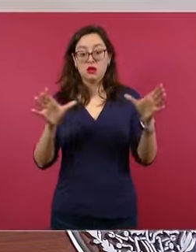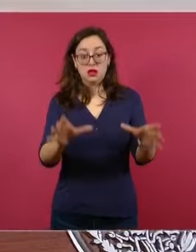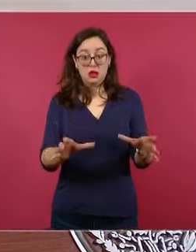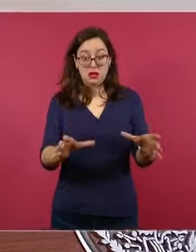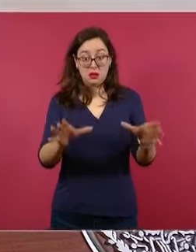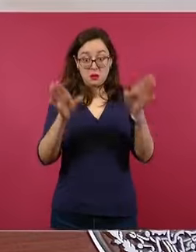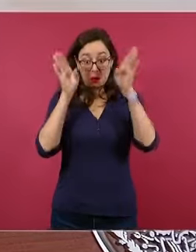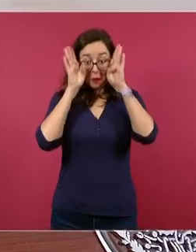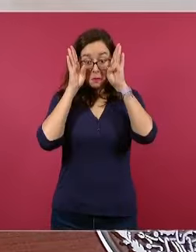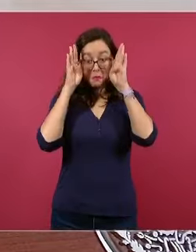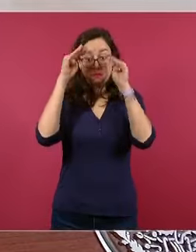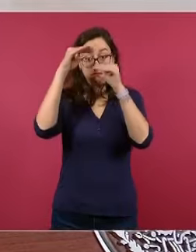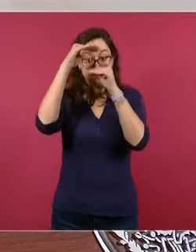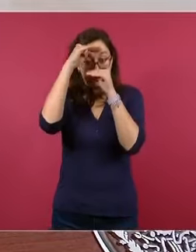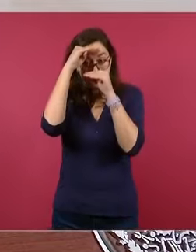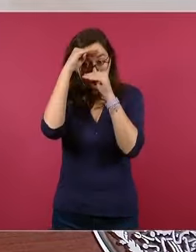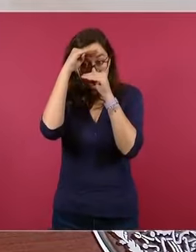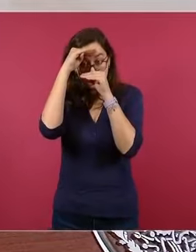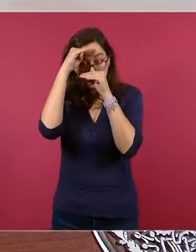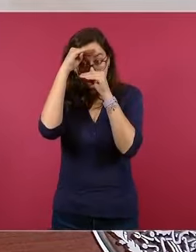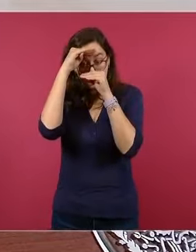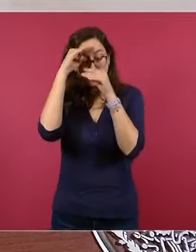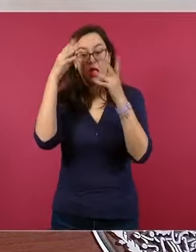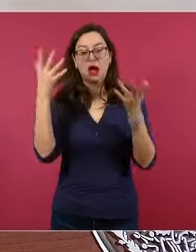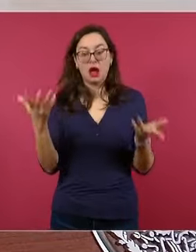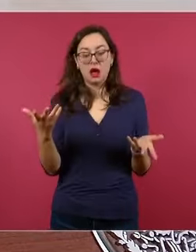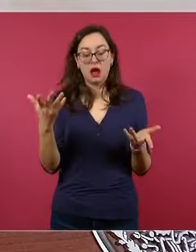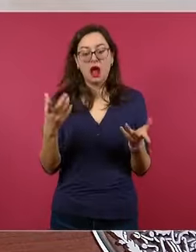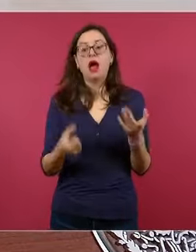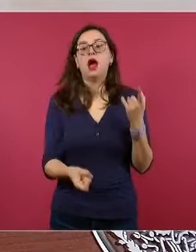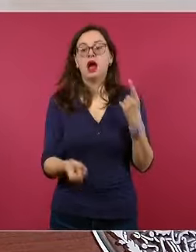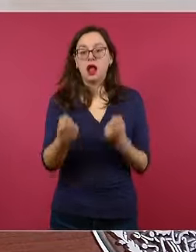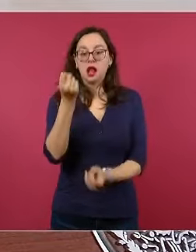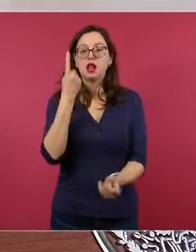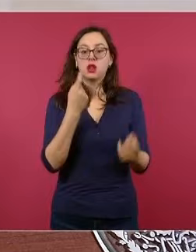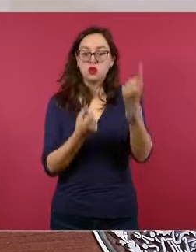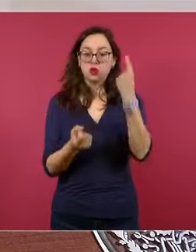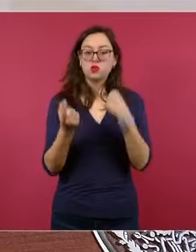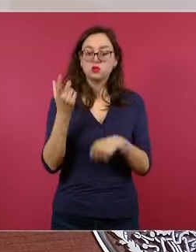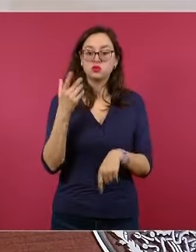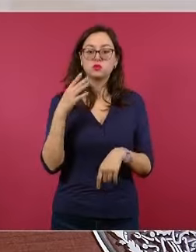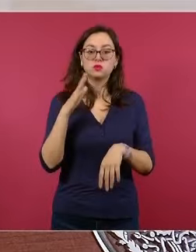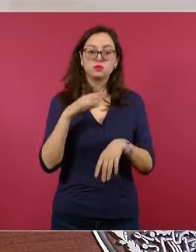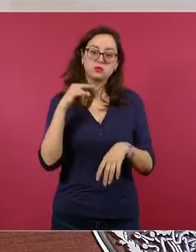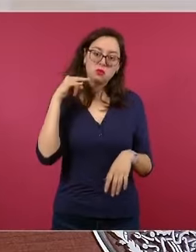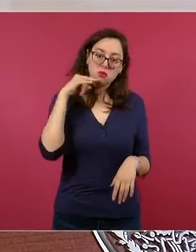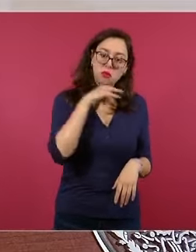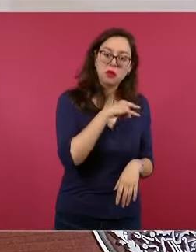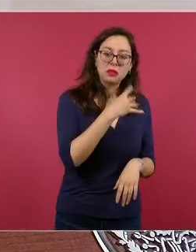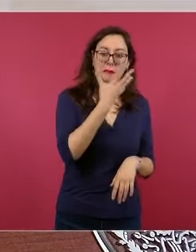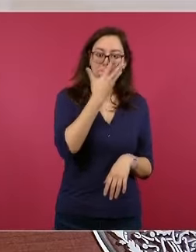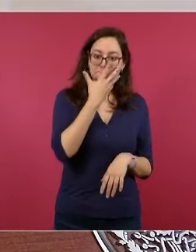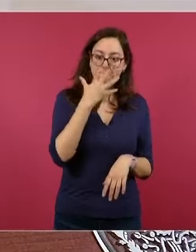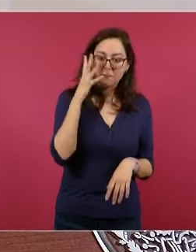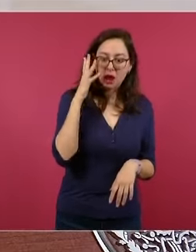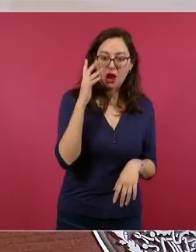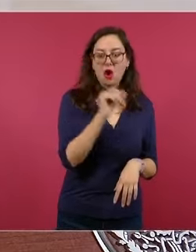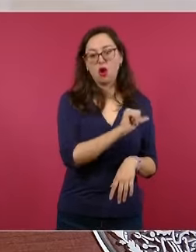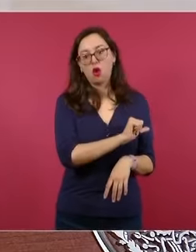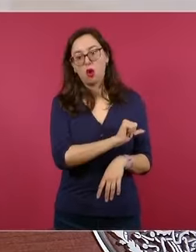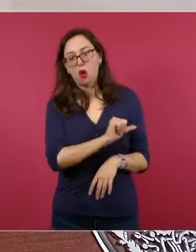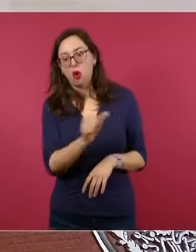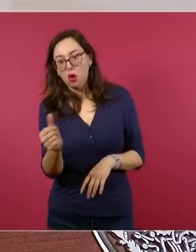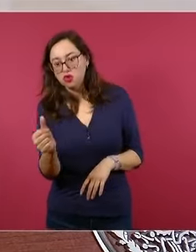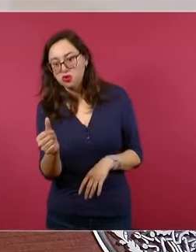unos son más cínicos y otros más hipócritas es